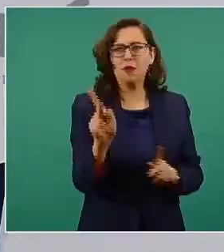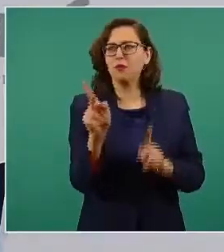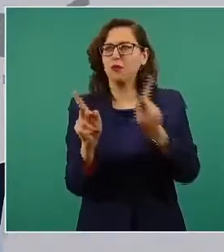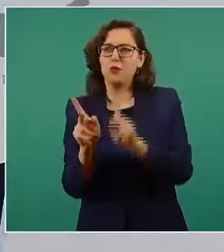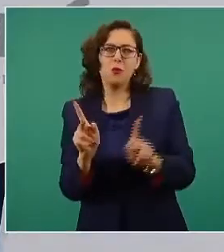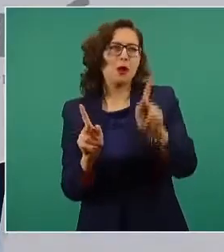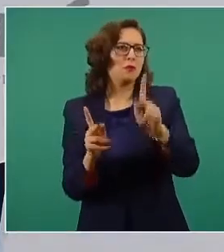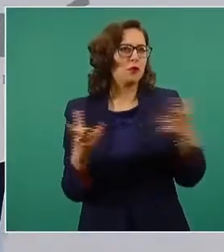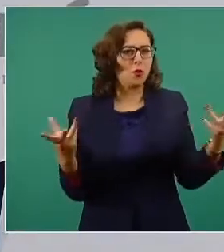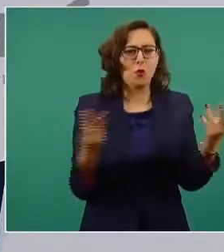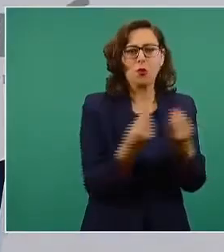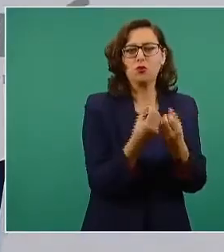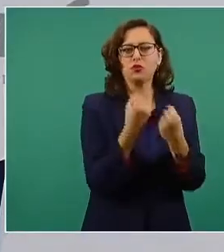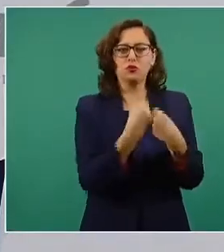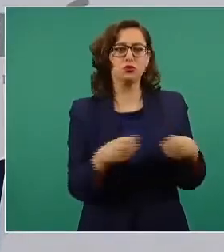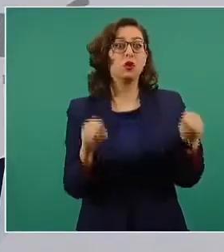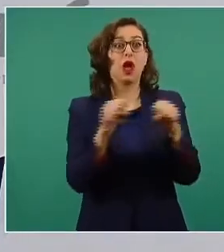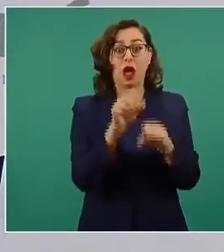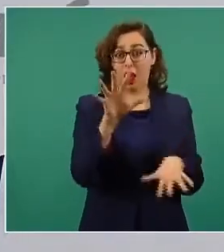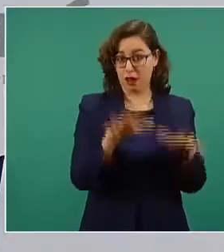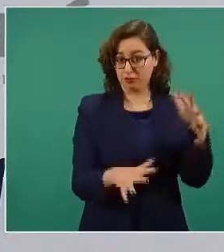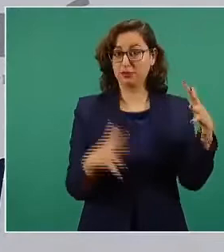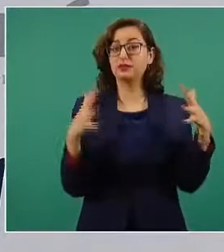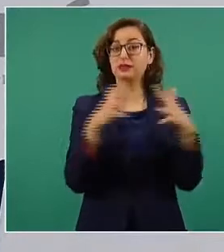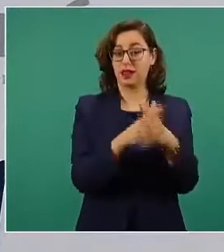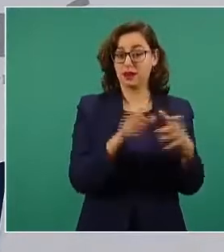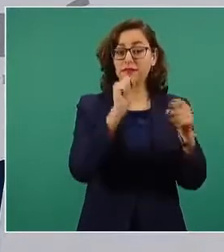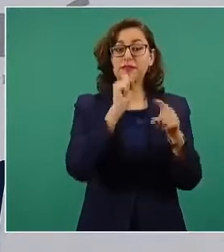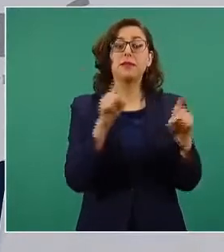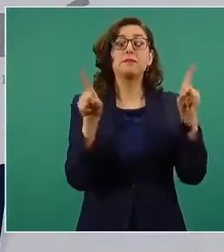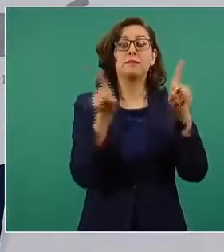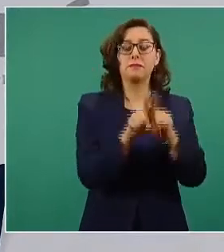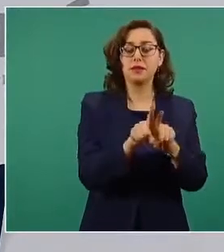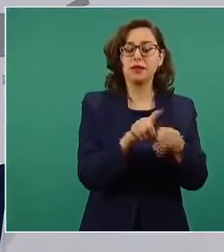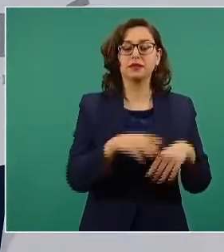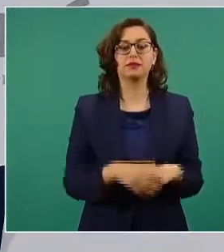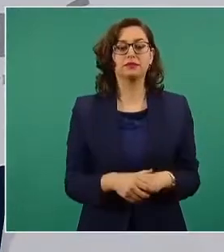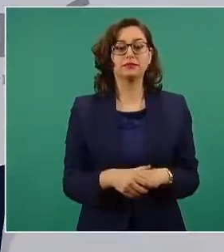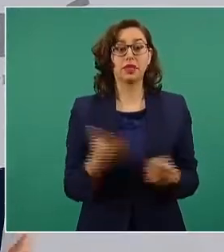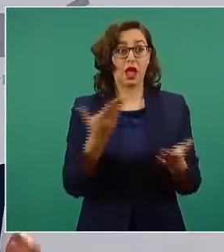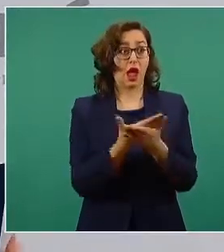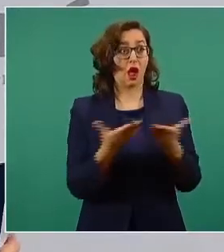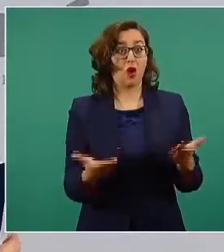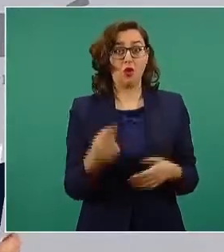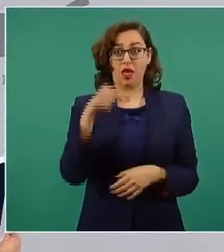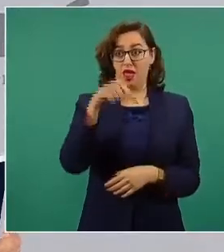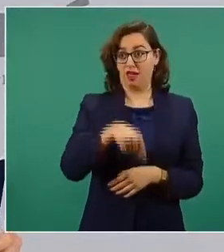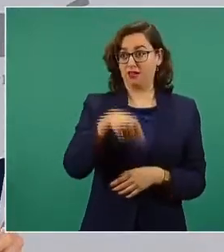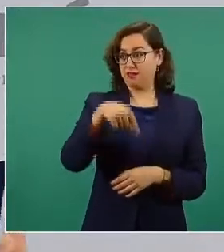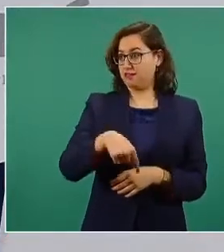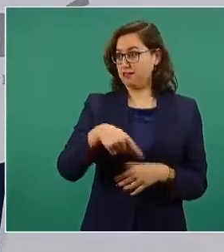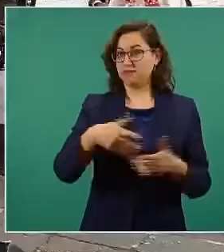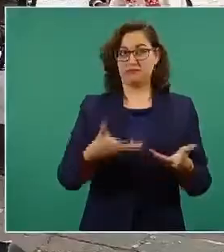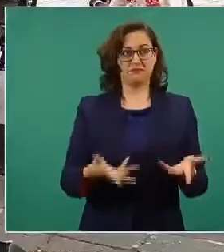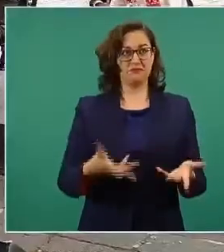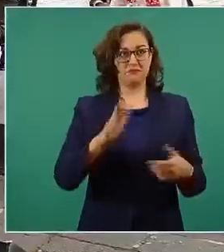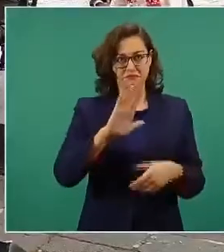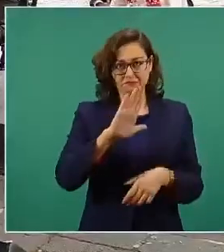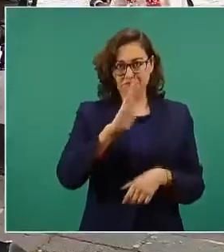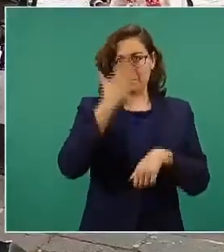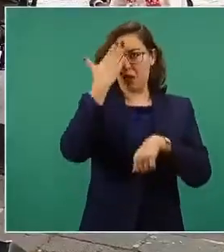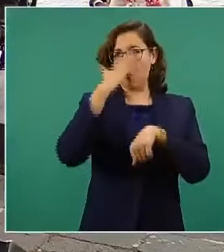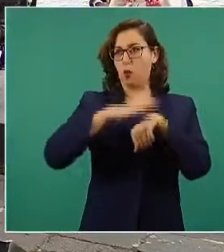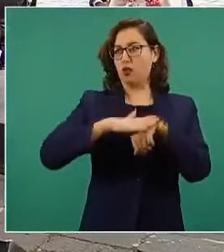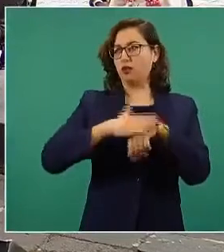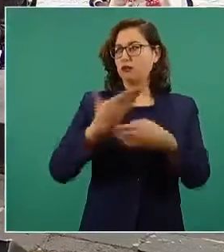vecinos, aliados y rivales de los mexicas. Aquí donde nos encontramos, hace 7 siglos se edificó una